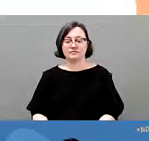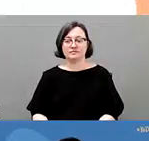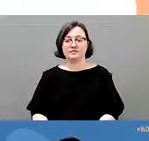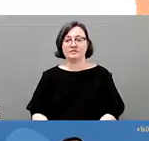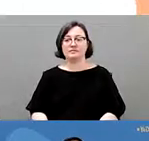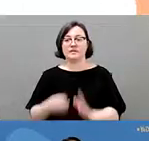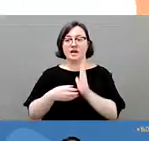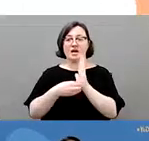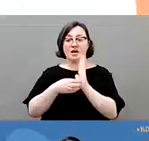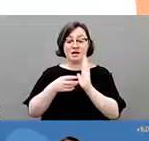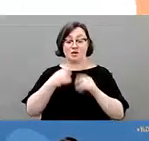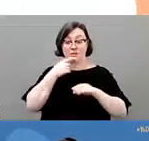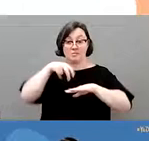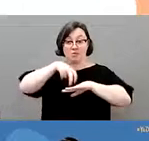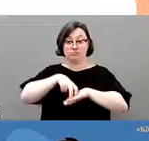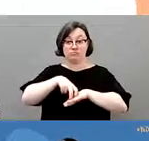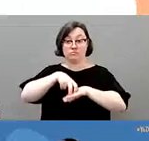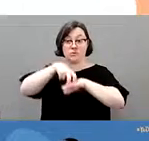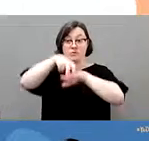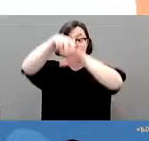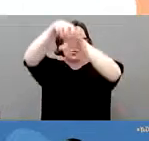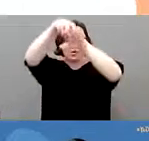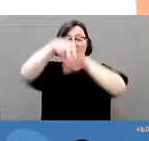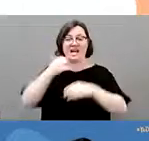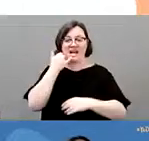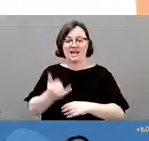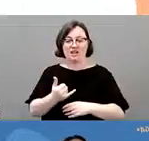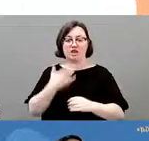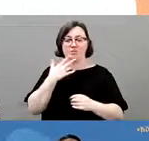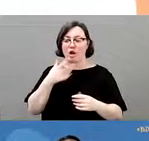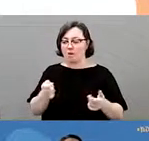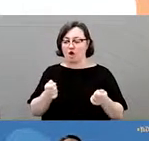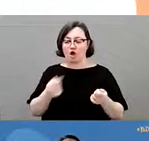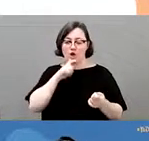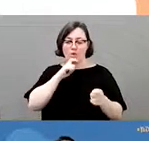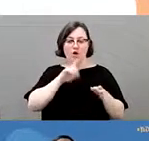Elevadores eléctricos con botones fuera de la plataforma.